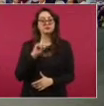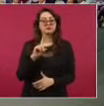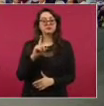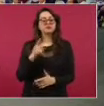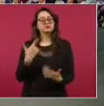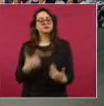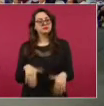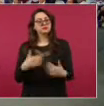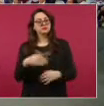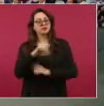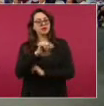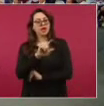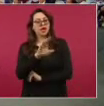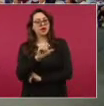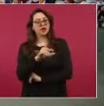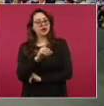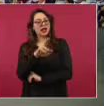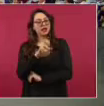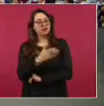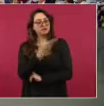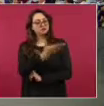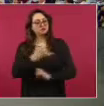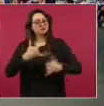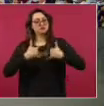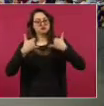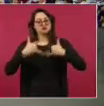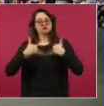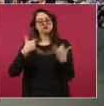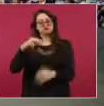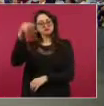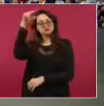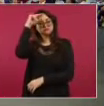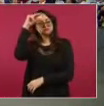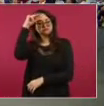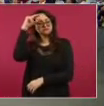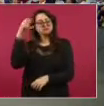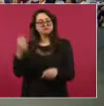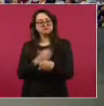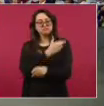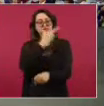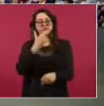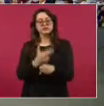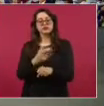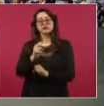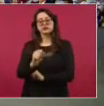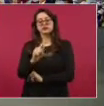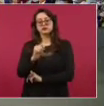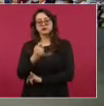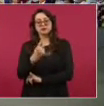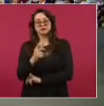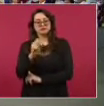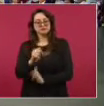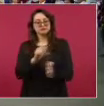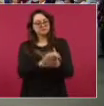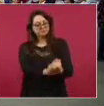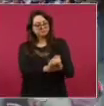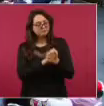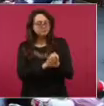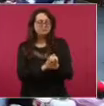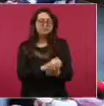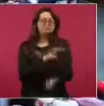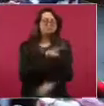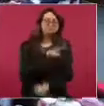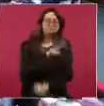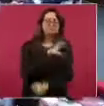e inteligente titular de la Secretaría del Trabajo y Previsión Social, la saludamos con afecto y consideración personales.